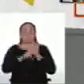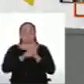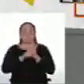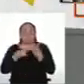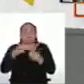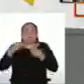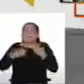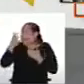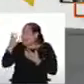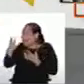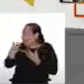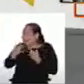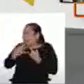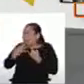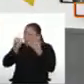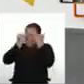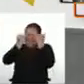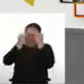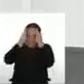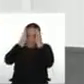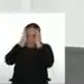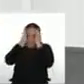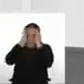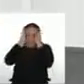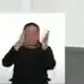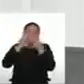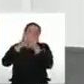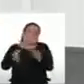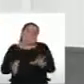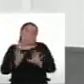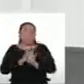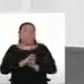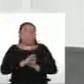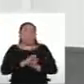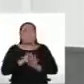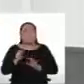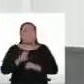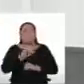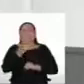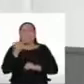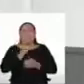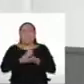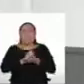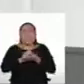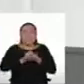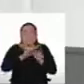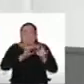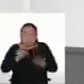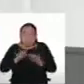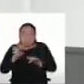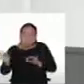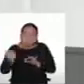emocionado. Las ideas. Bueno, no se van a ir muy lejos. Lo mejor es que las transcriba de una